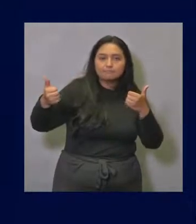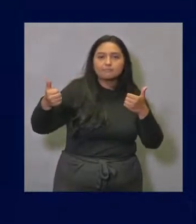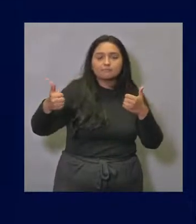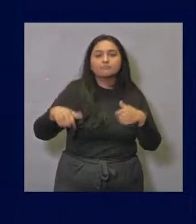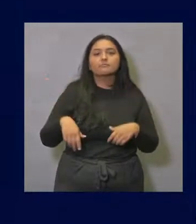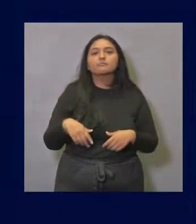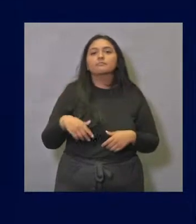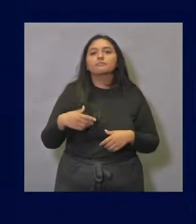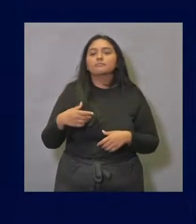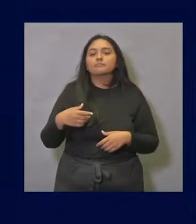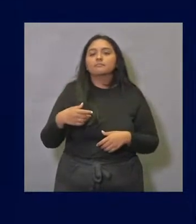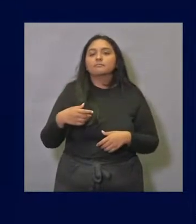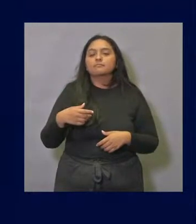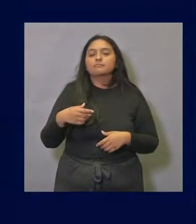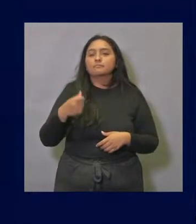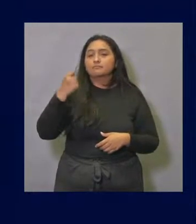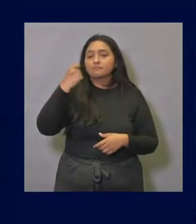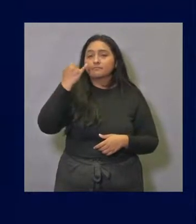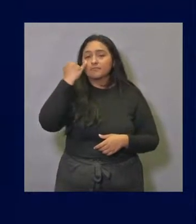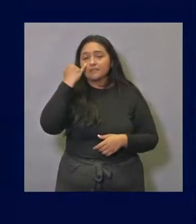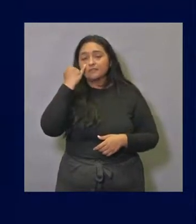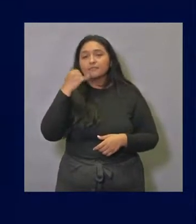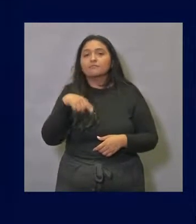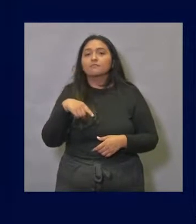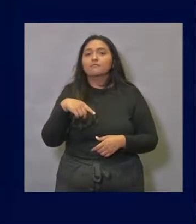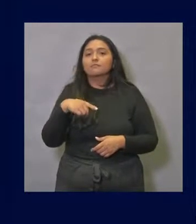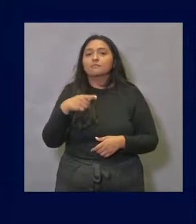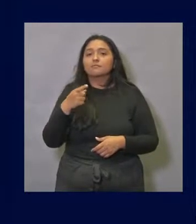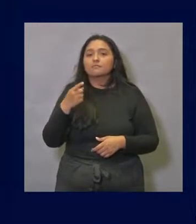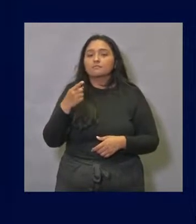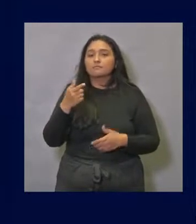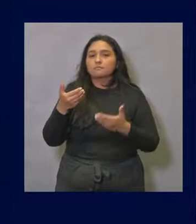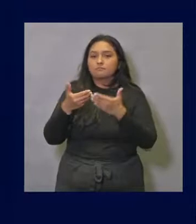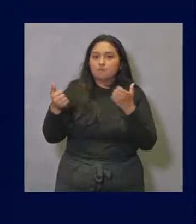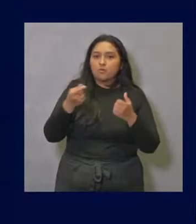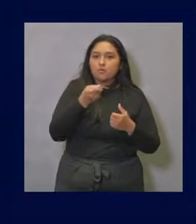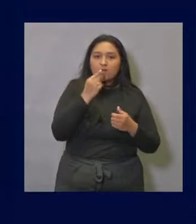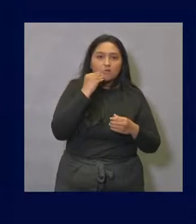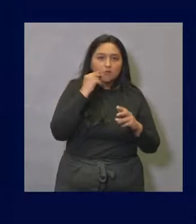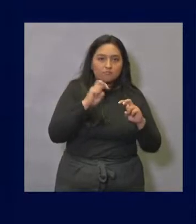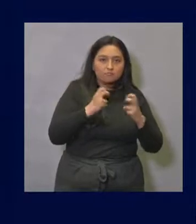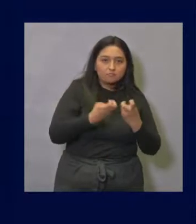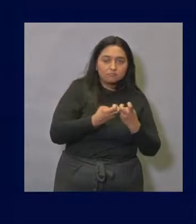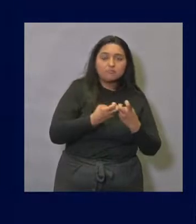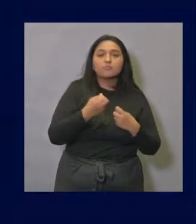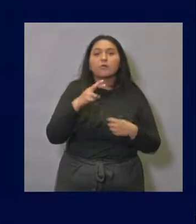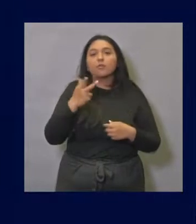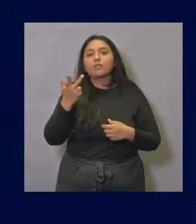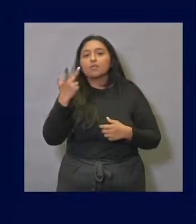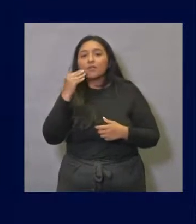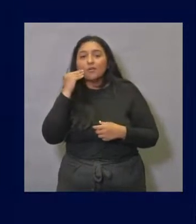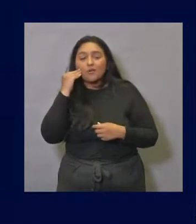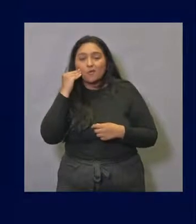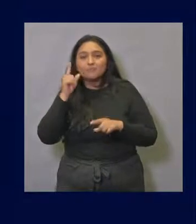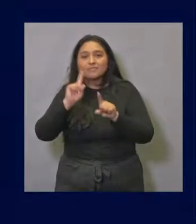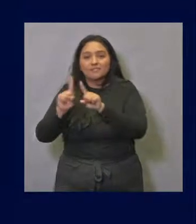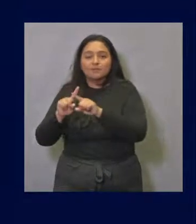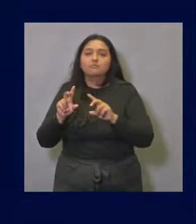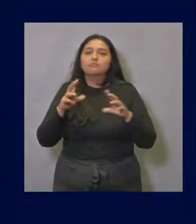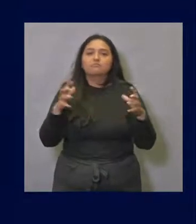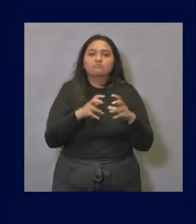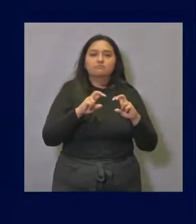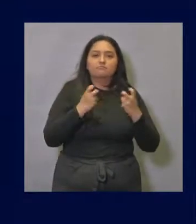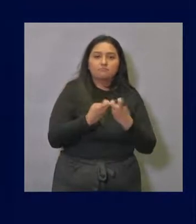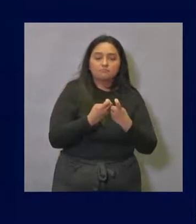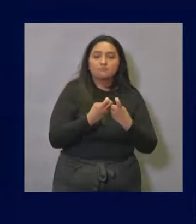ocupada por miembros de un hogar o un grupo de 6 personas de 3 hogares, a menos que estén vacunados. Y